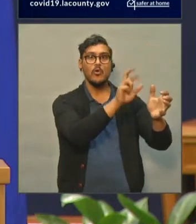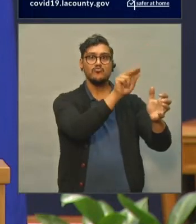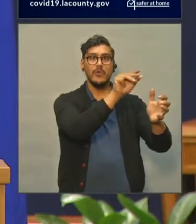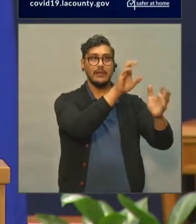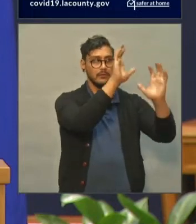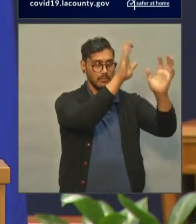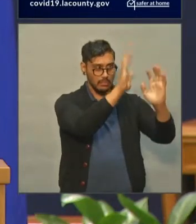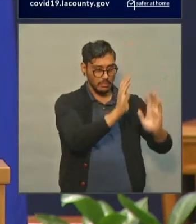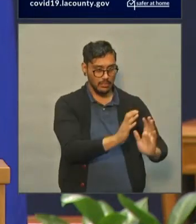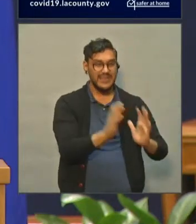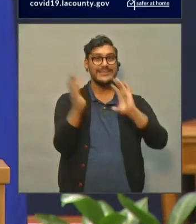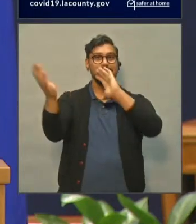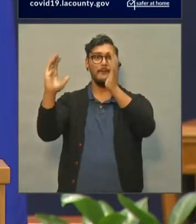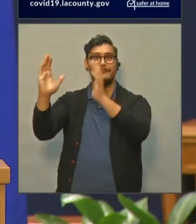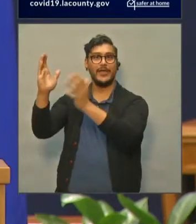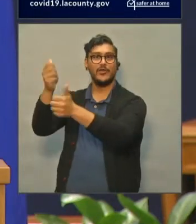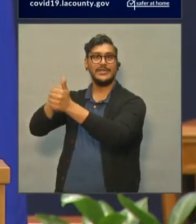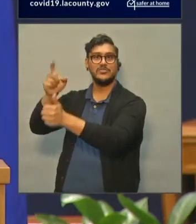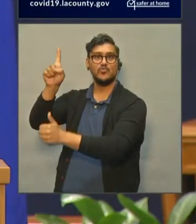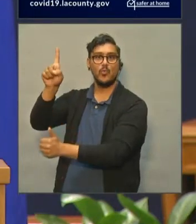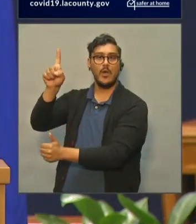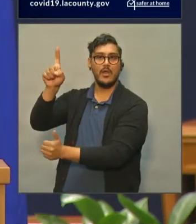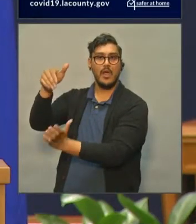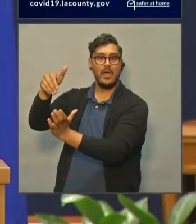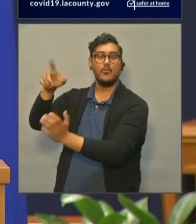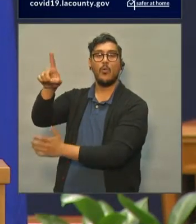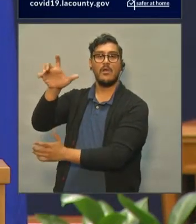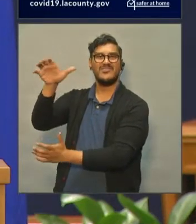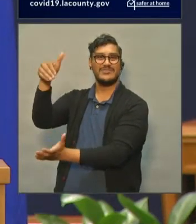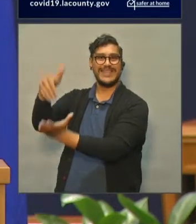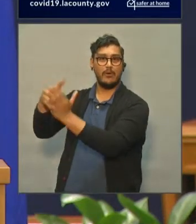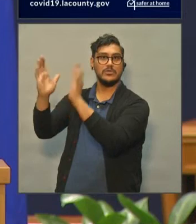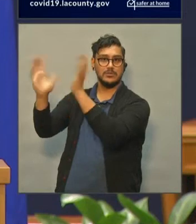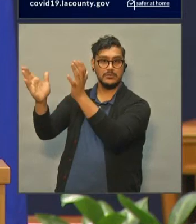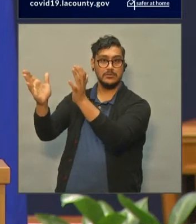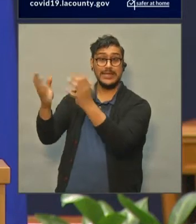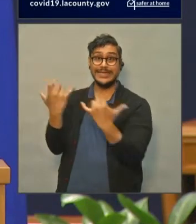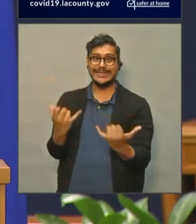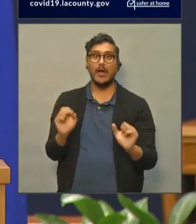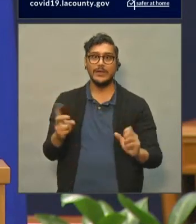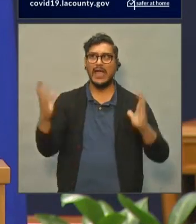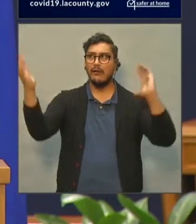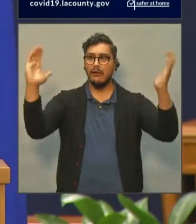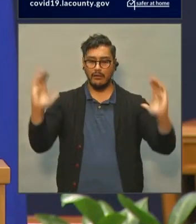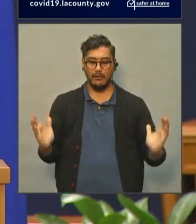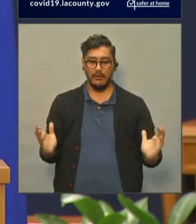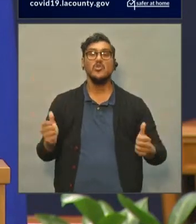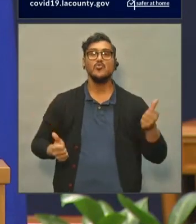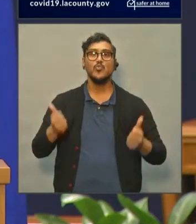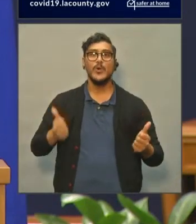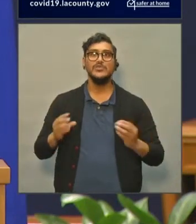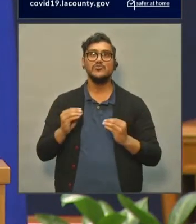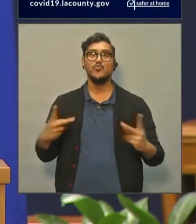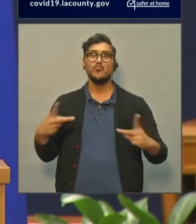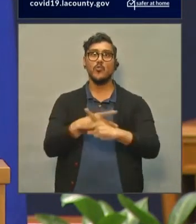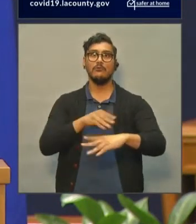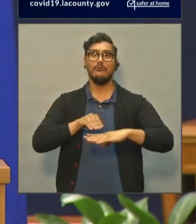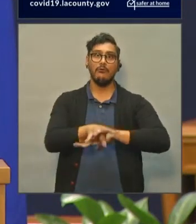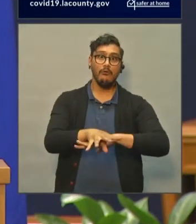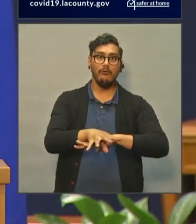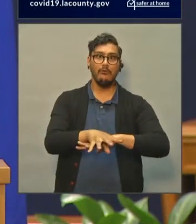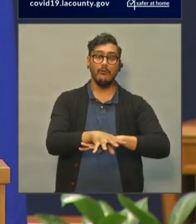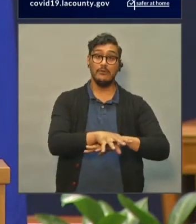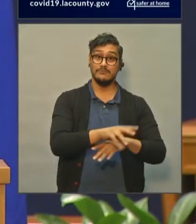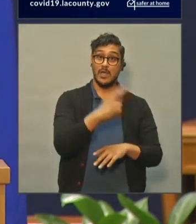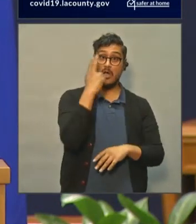y estos números revelan más sobre qué grupos se ven más afectados. La tasa de mortalidad entre los nativos